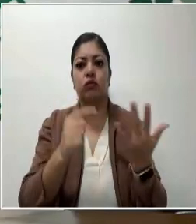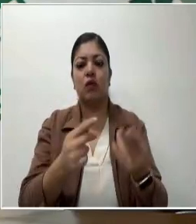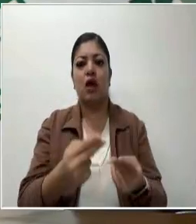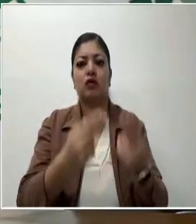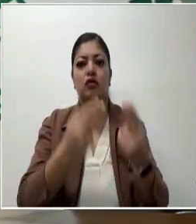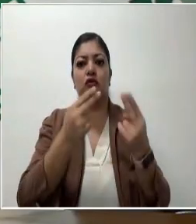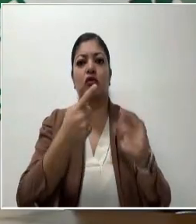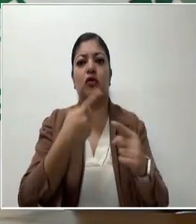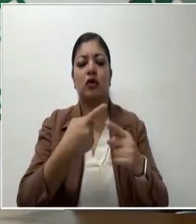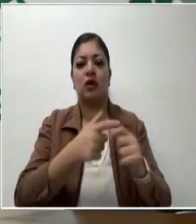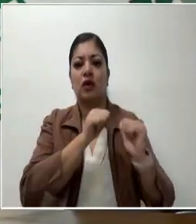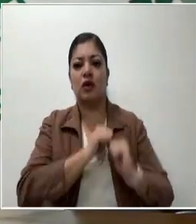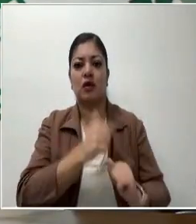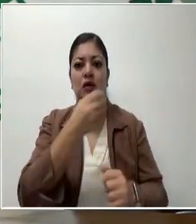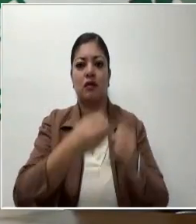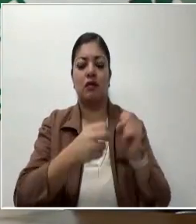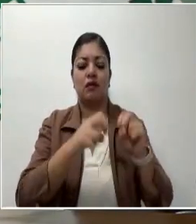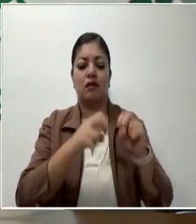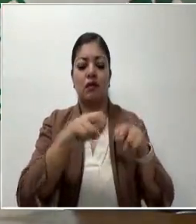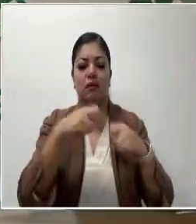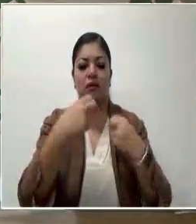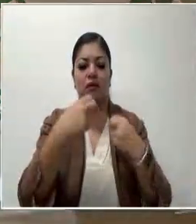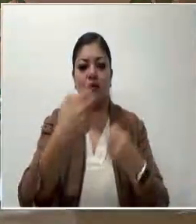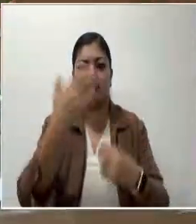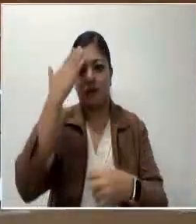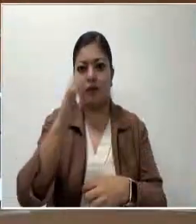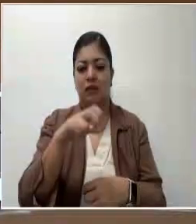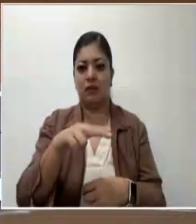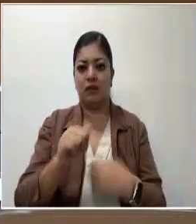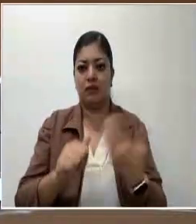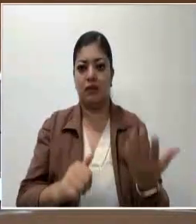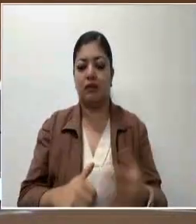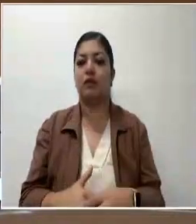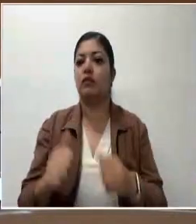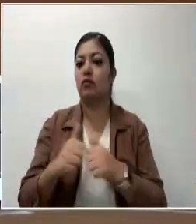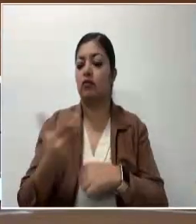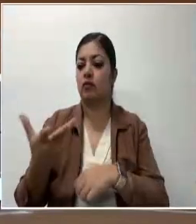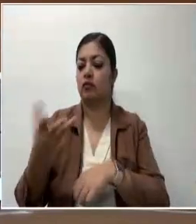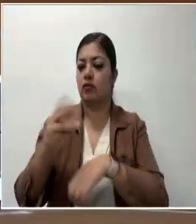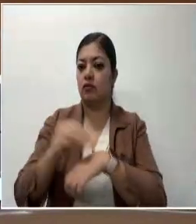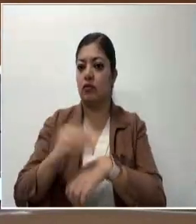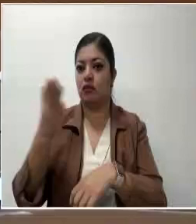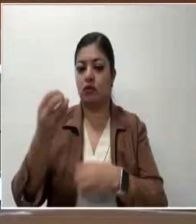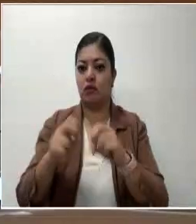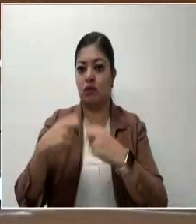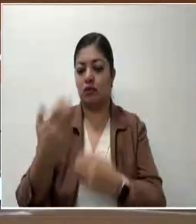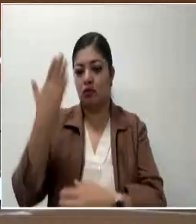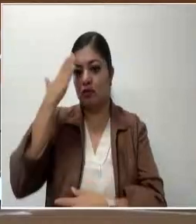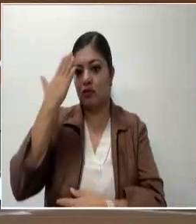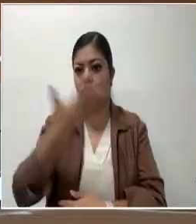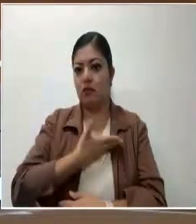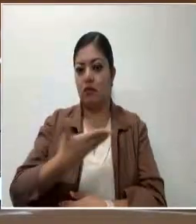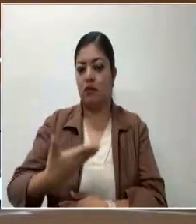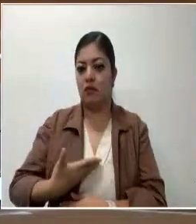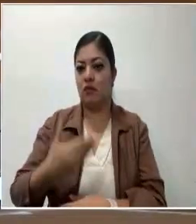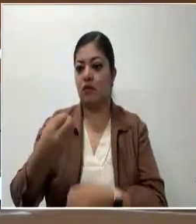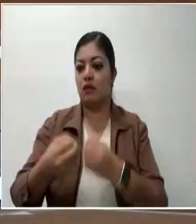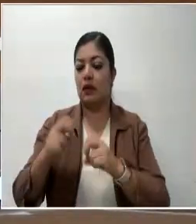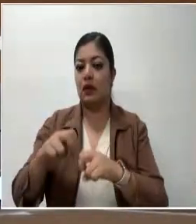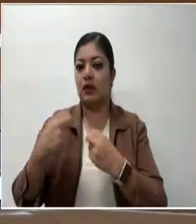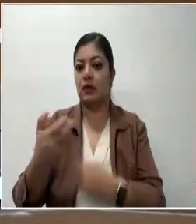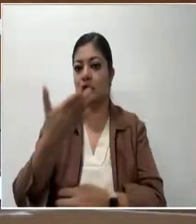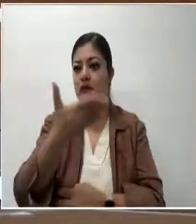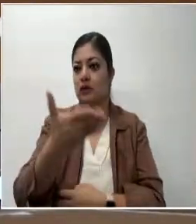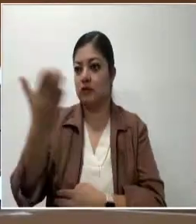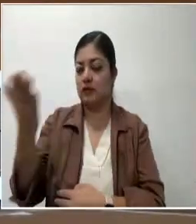ponencia de la magistrada Marcela Elena Fernández Domínguez con su autorización magistrado presidente señora magistrada y señor